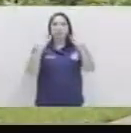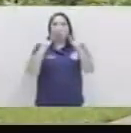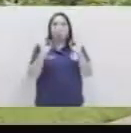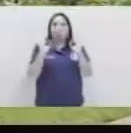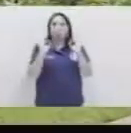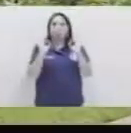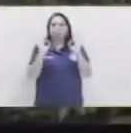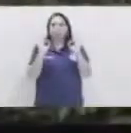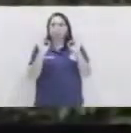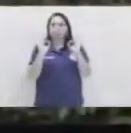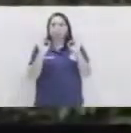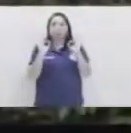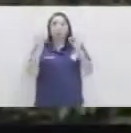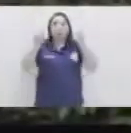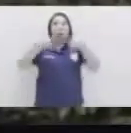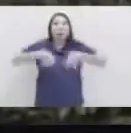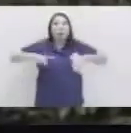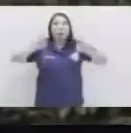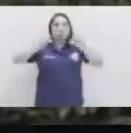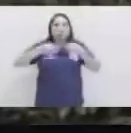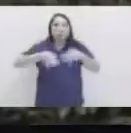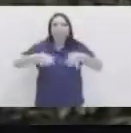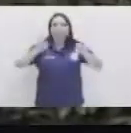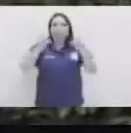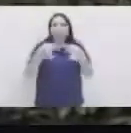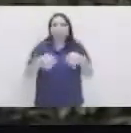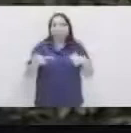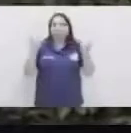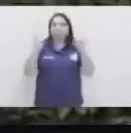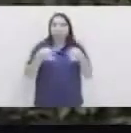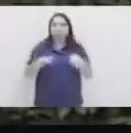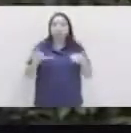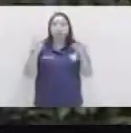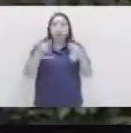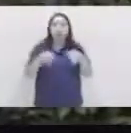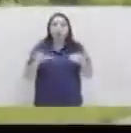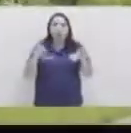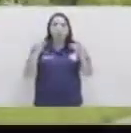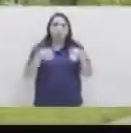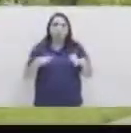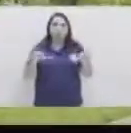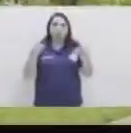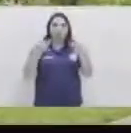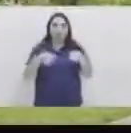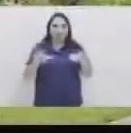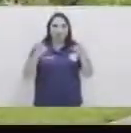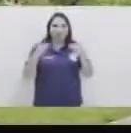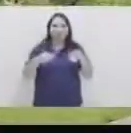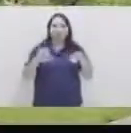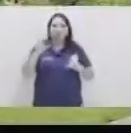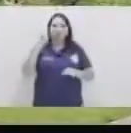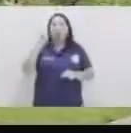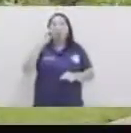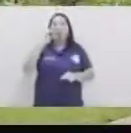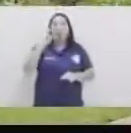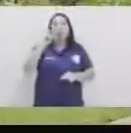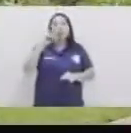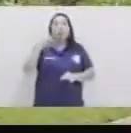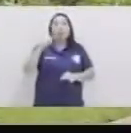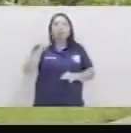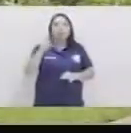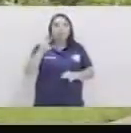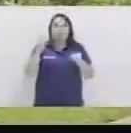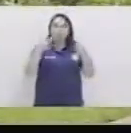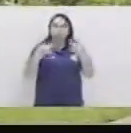O y vamos a hacer un muñequeo a la altura de mi cintura que puede ser hacia arriba y hacia abajo